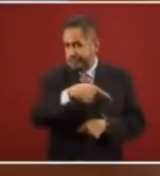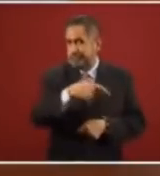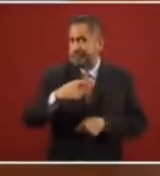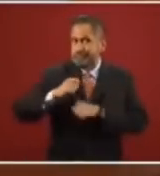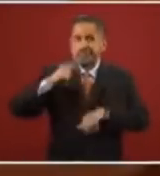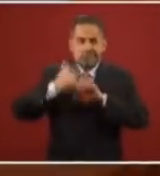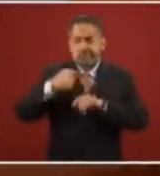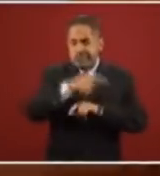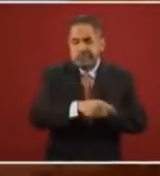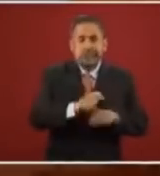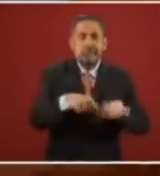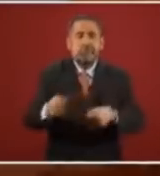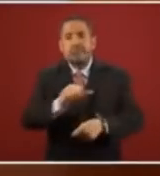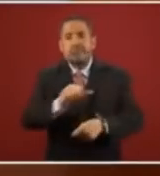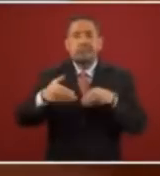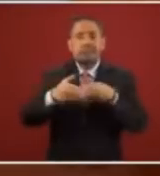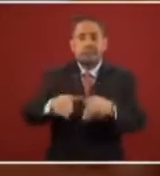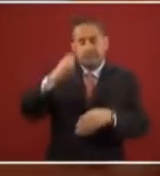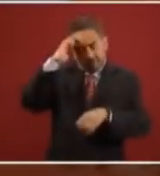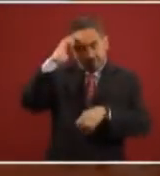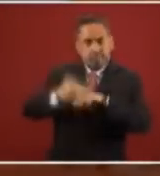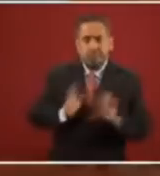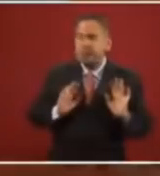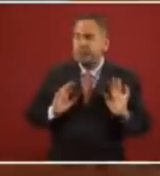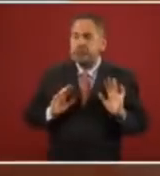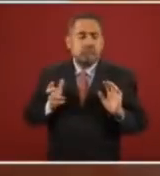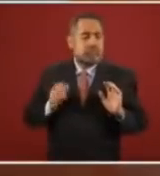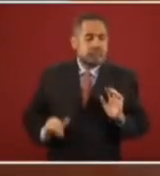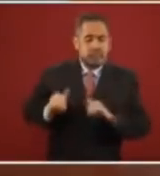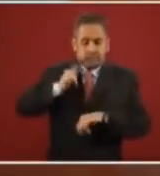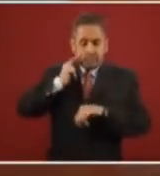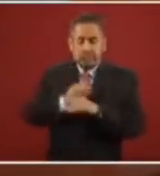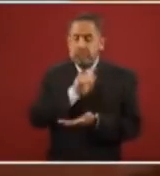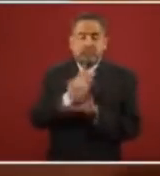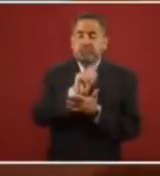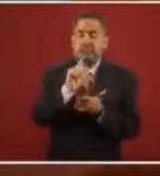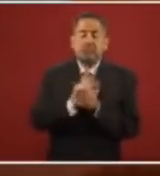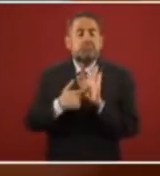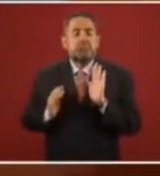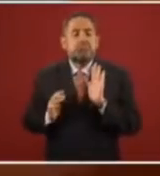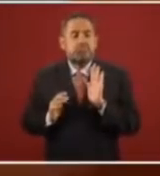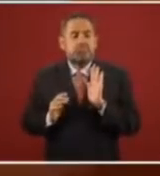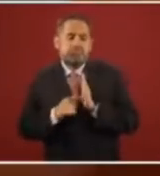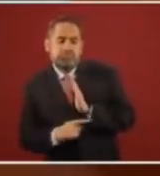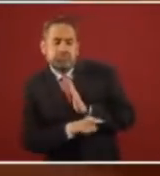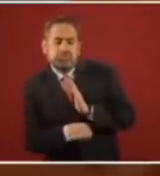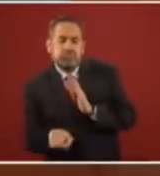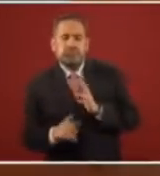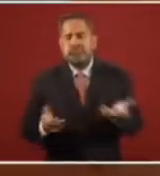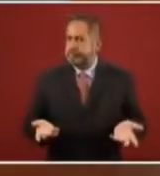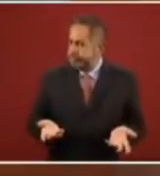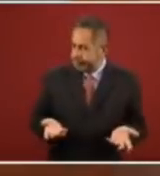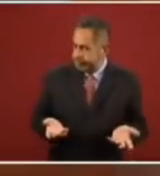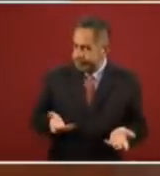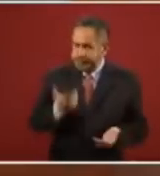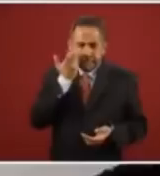tripulaciones para barcos extranjeros. No mueve nada porque dice que así está la ley y bueno, se puede suponer que no,